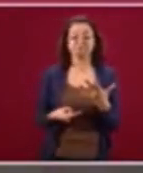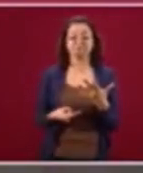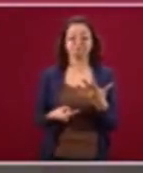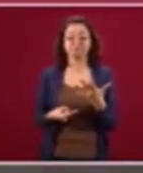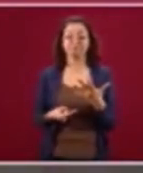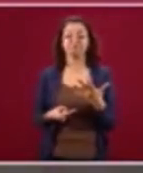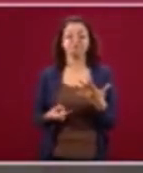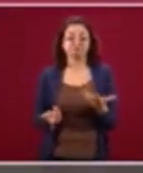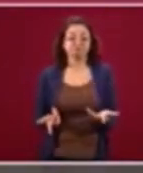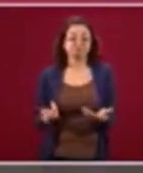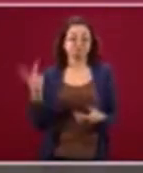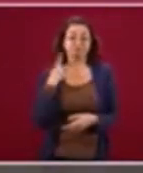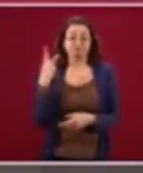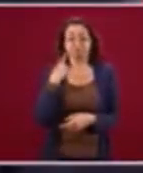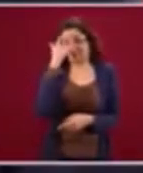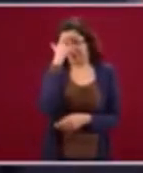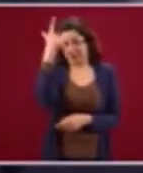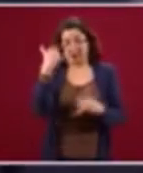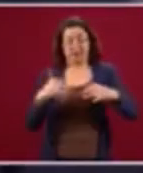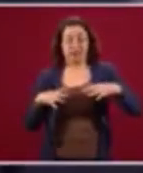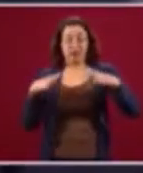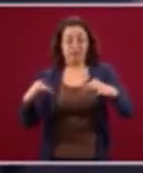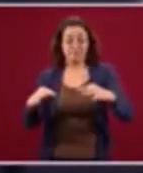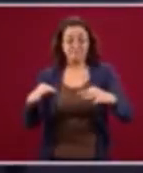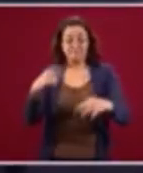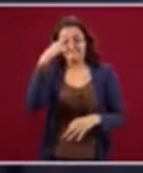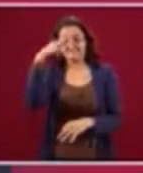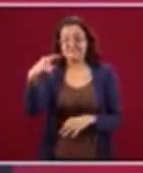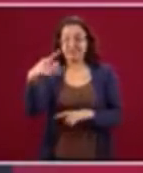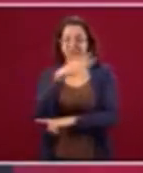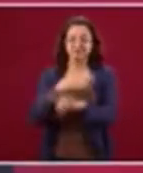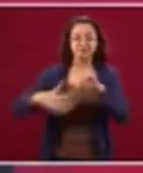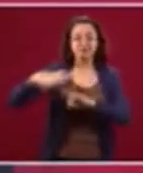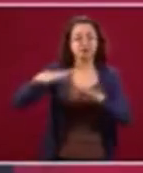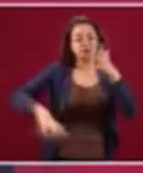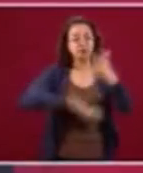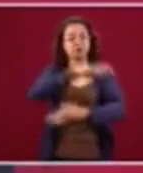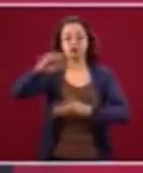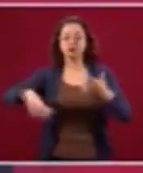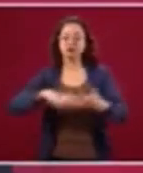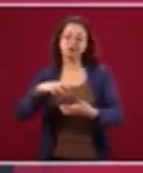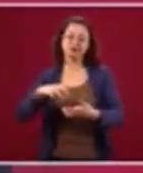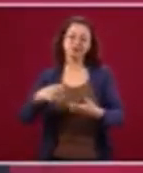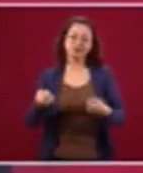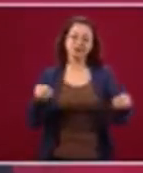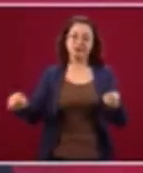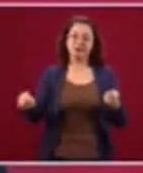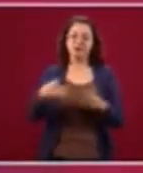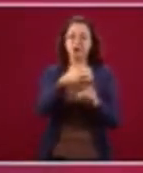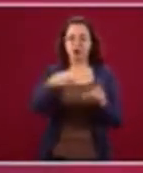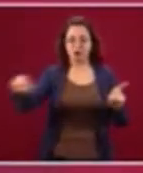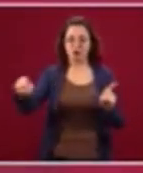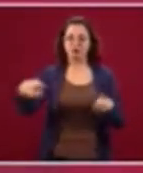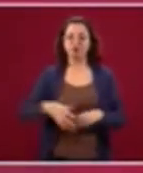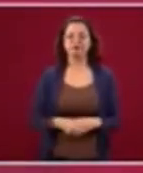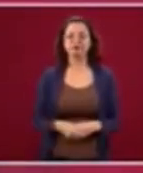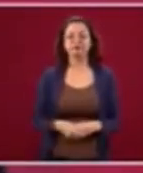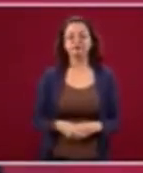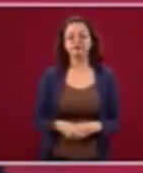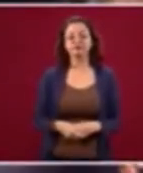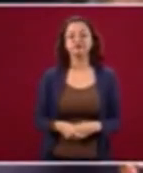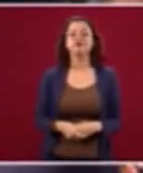se creó para poner orden en el caos. Entonces, vamos